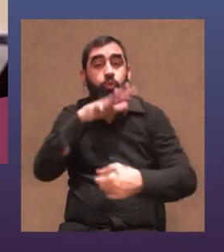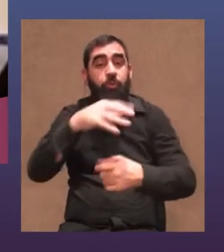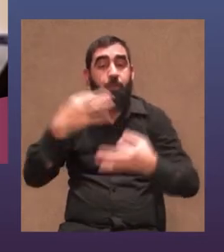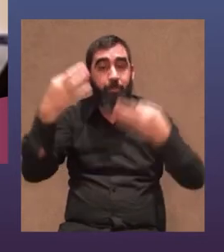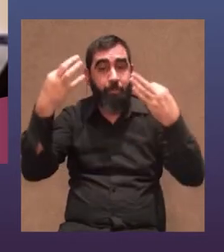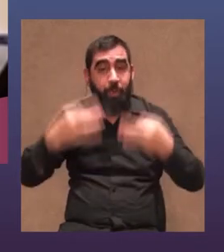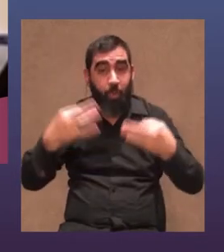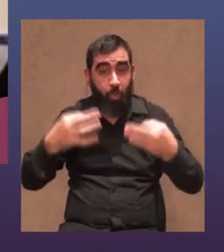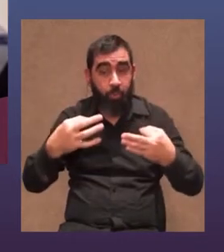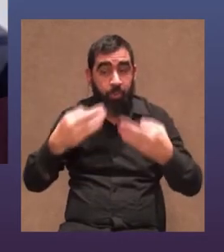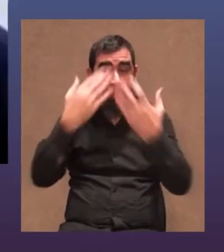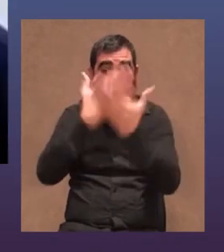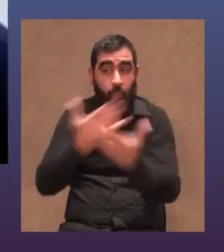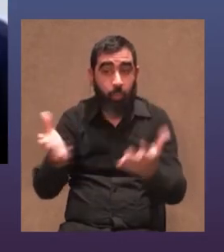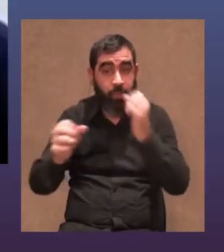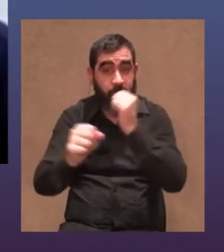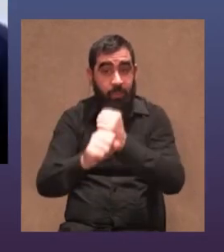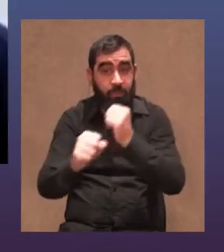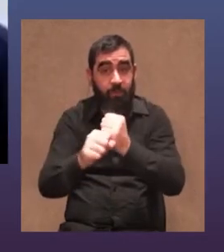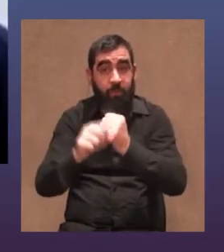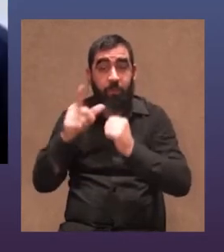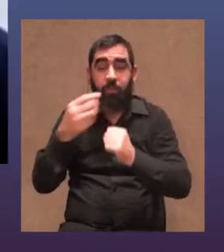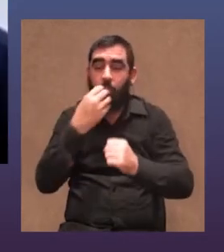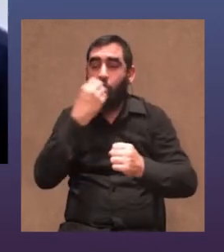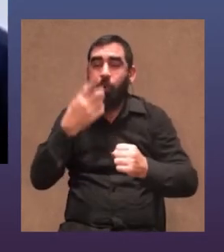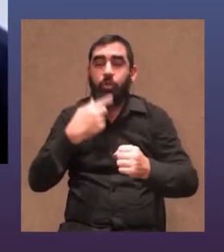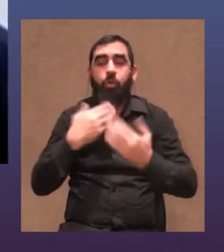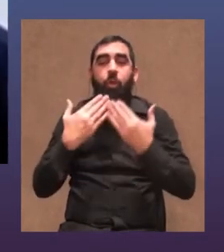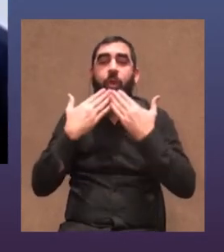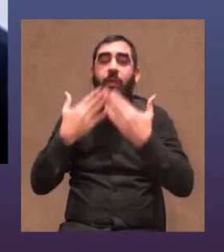de una orquesta, es un gran privilegio